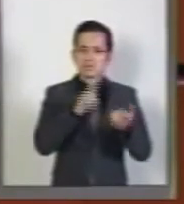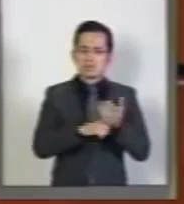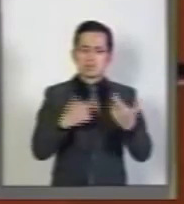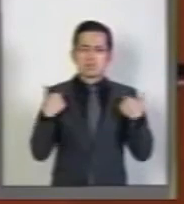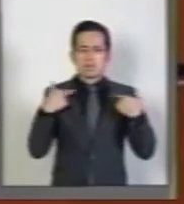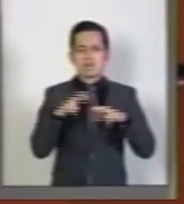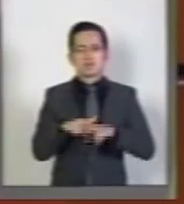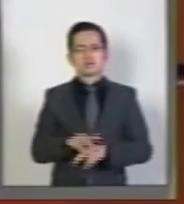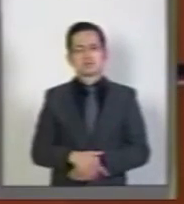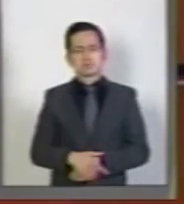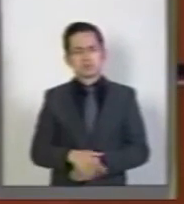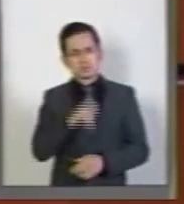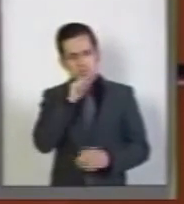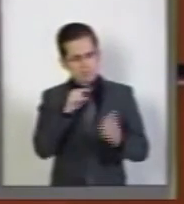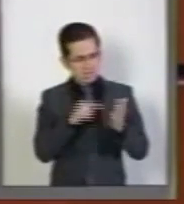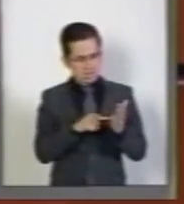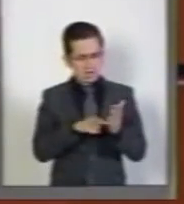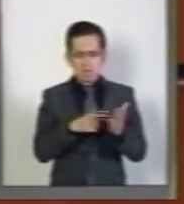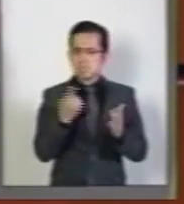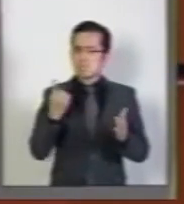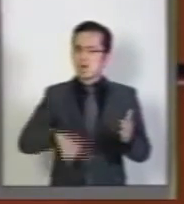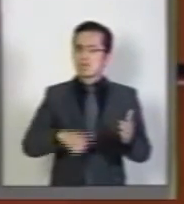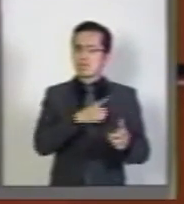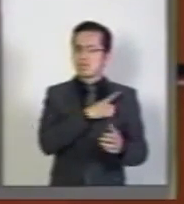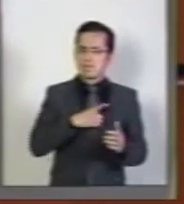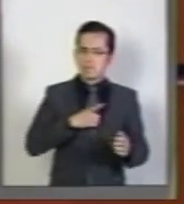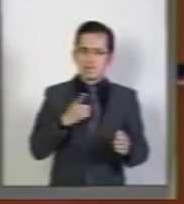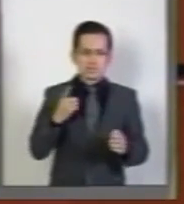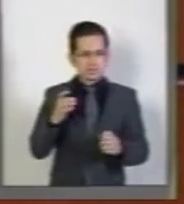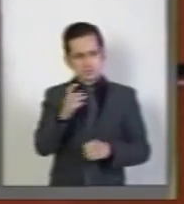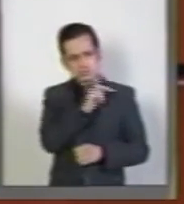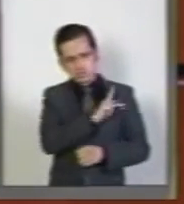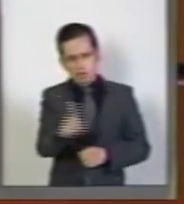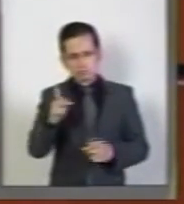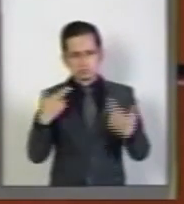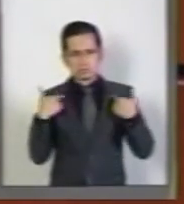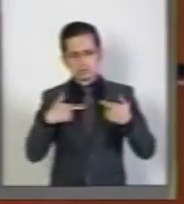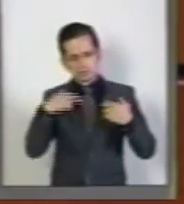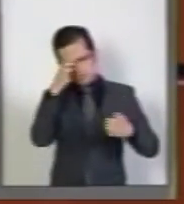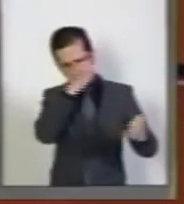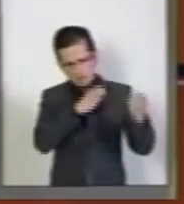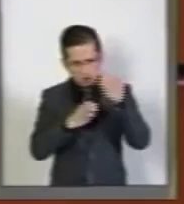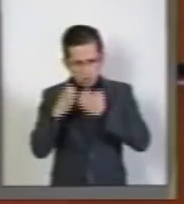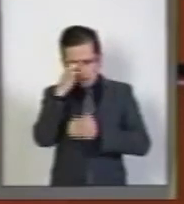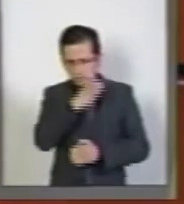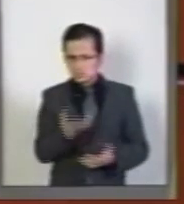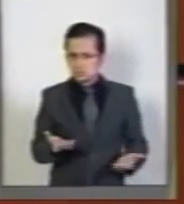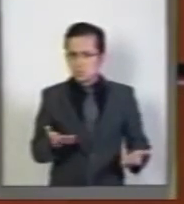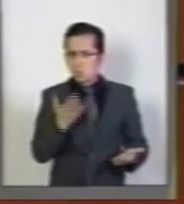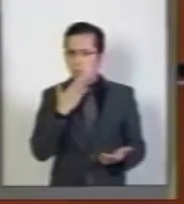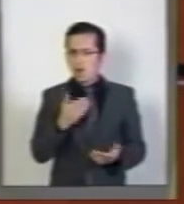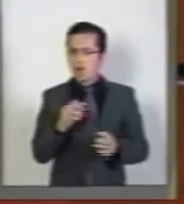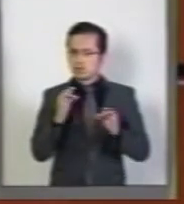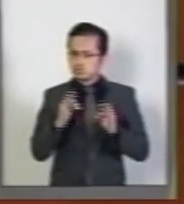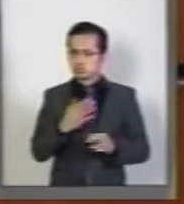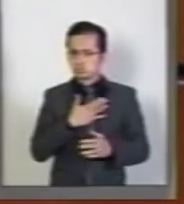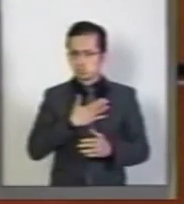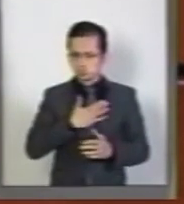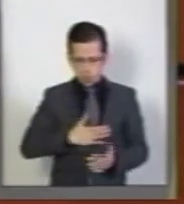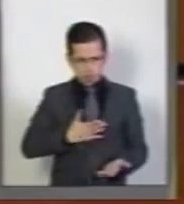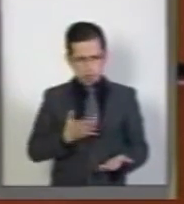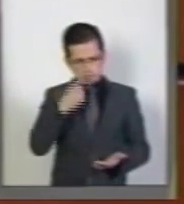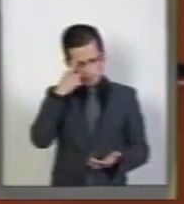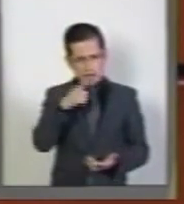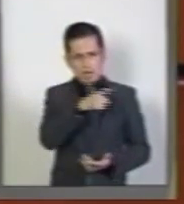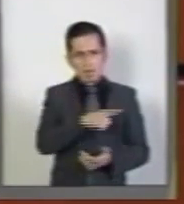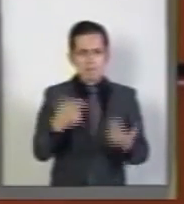términos de la evaluación obligatoria y que condiciona injustificadamente la permanencia laboral de